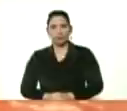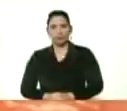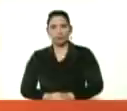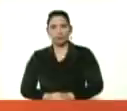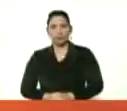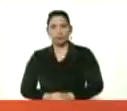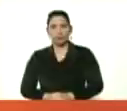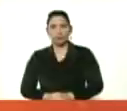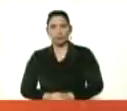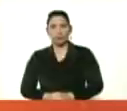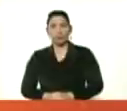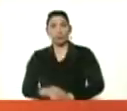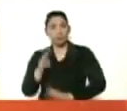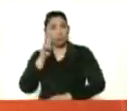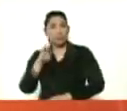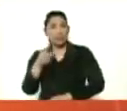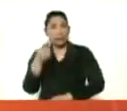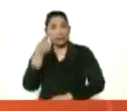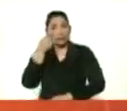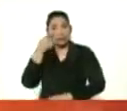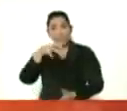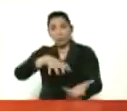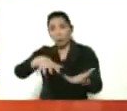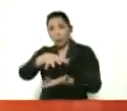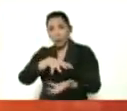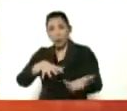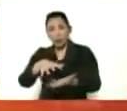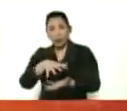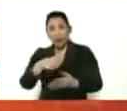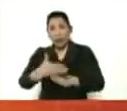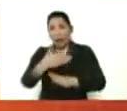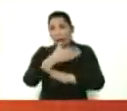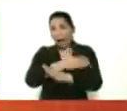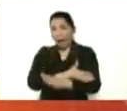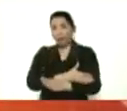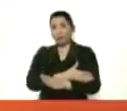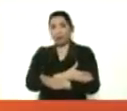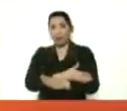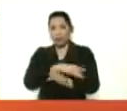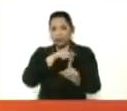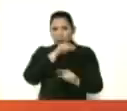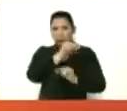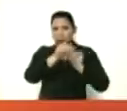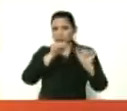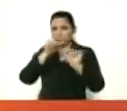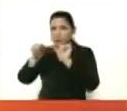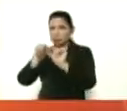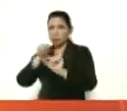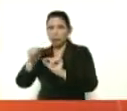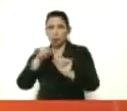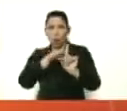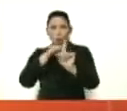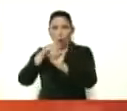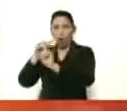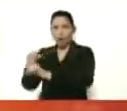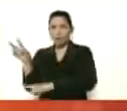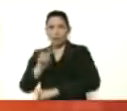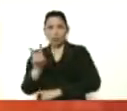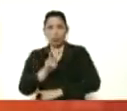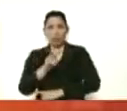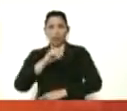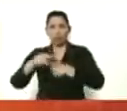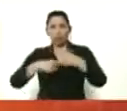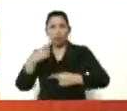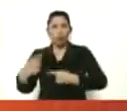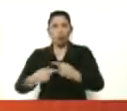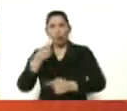que tiene en el ojo antes de tratar de señalar la falsa paja en el ojo ajeno, agencia EFE. Todos los días una campaña,